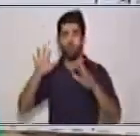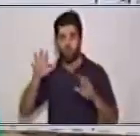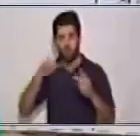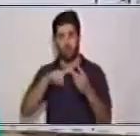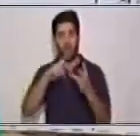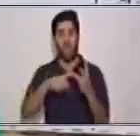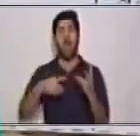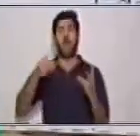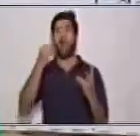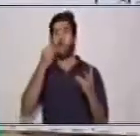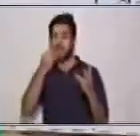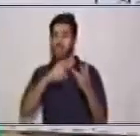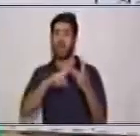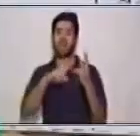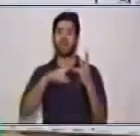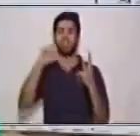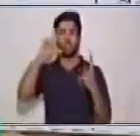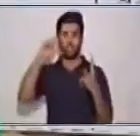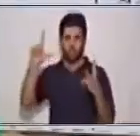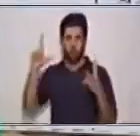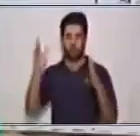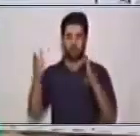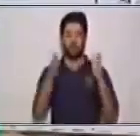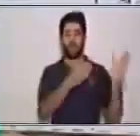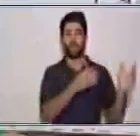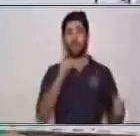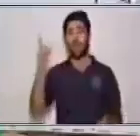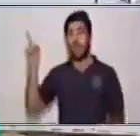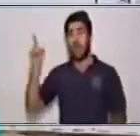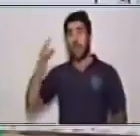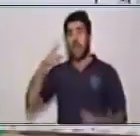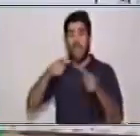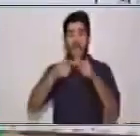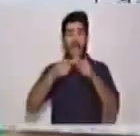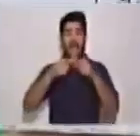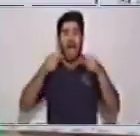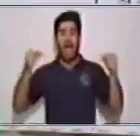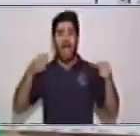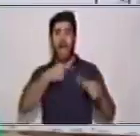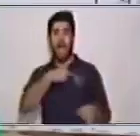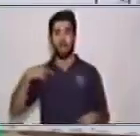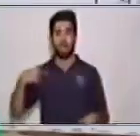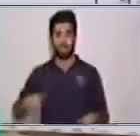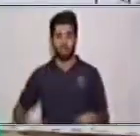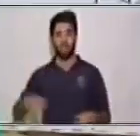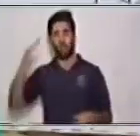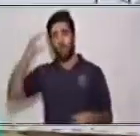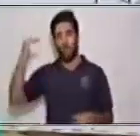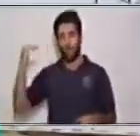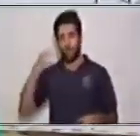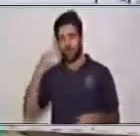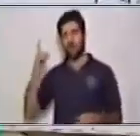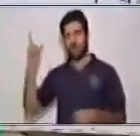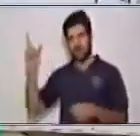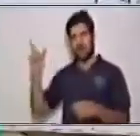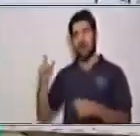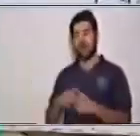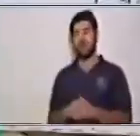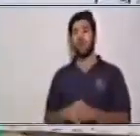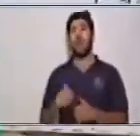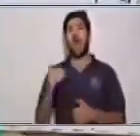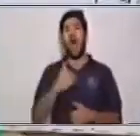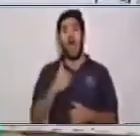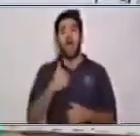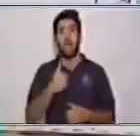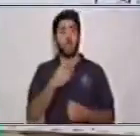sol. En la cultura japonesa, estamos hablando más o menos unos 3000 años antes de Jesucristo, los dioses